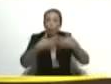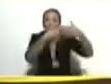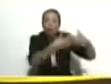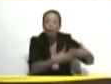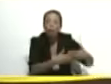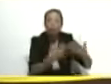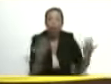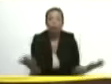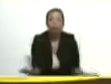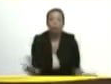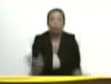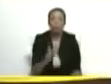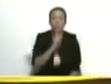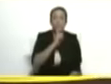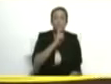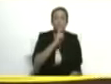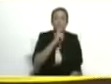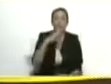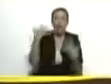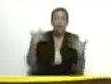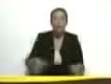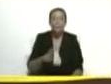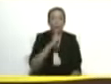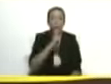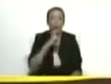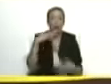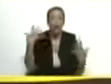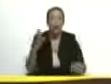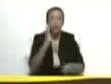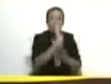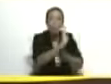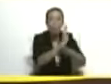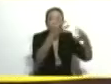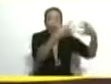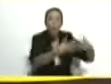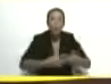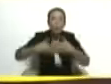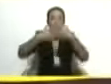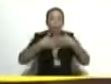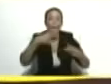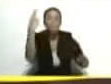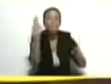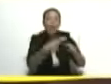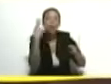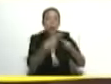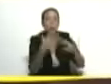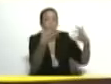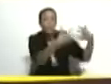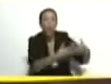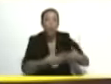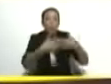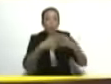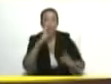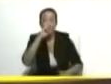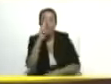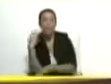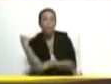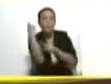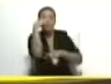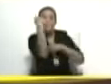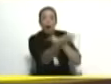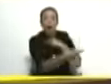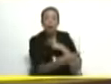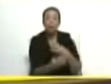inusual y extraordinaria a la seguridad nacional de Estados Unidos.